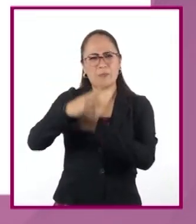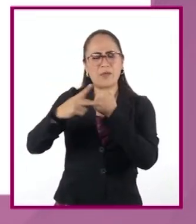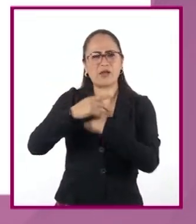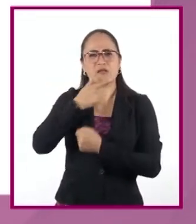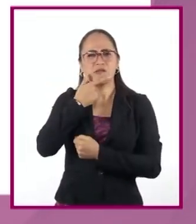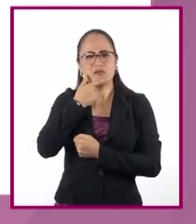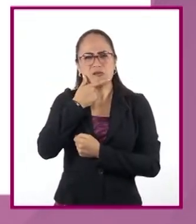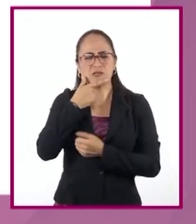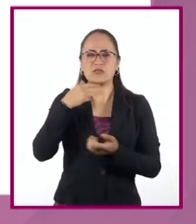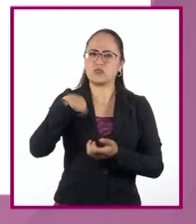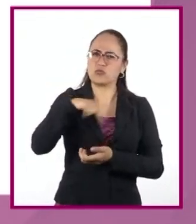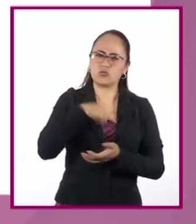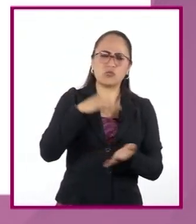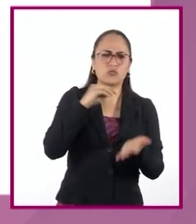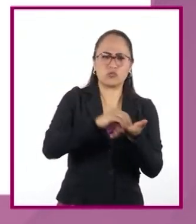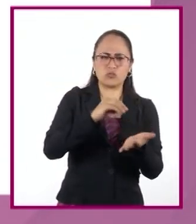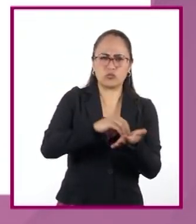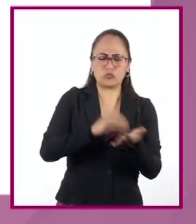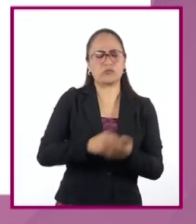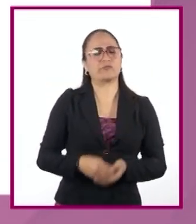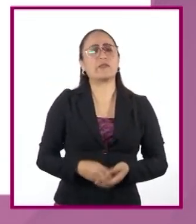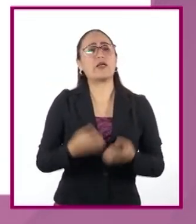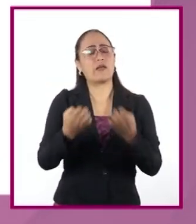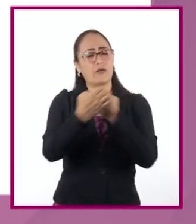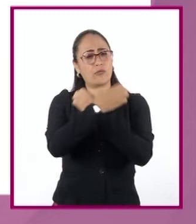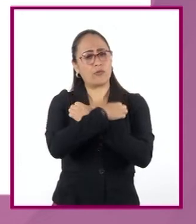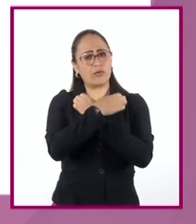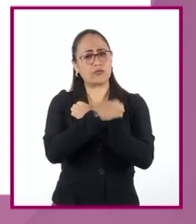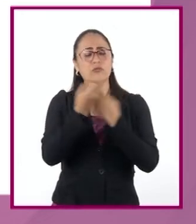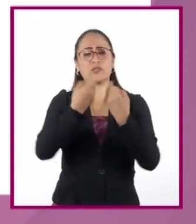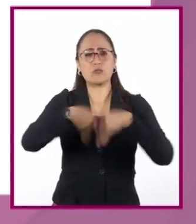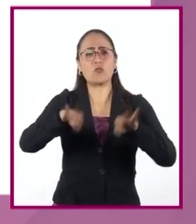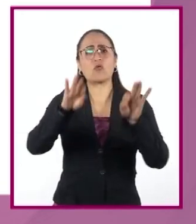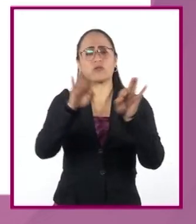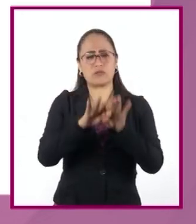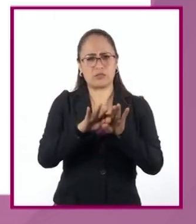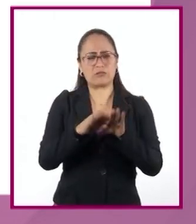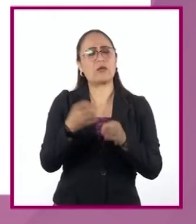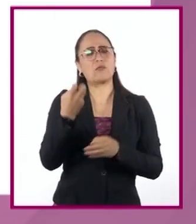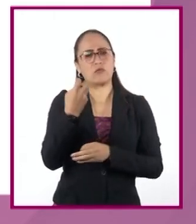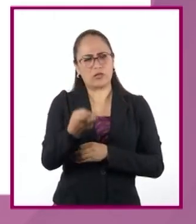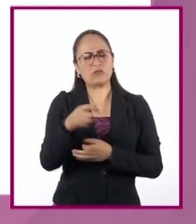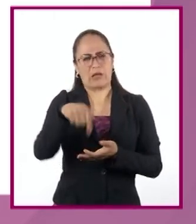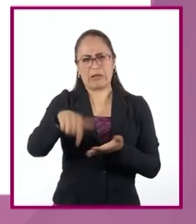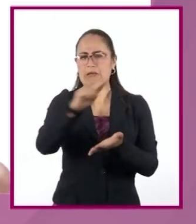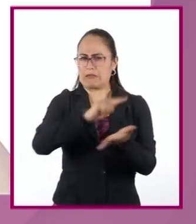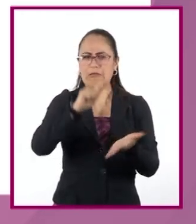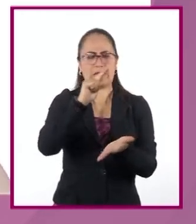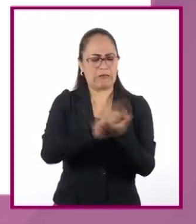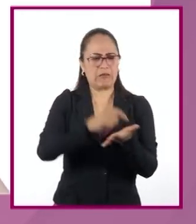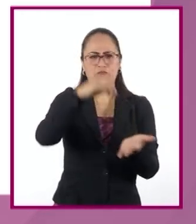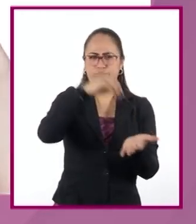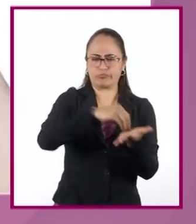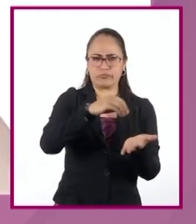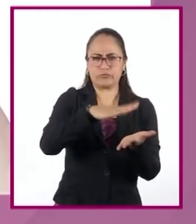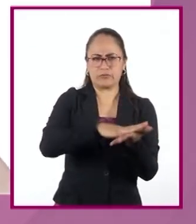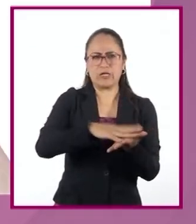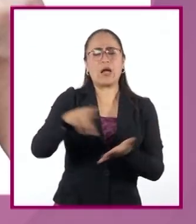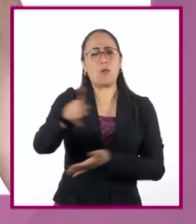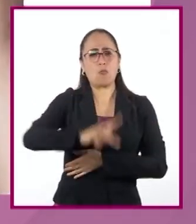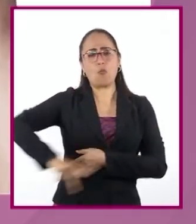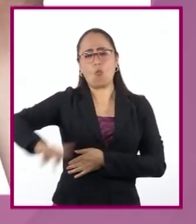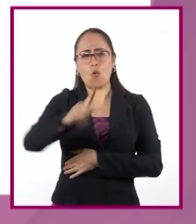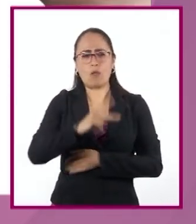educación es algo muy importante. Por eso, en Massachusetts, tenemos una ley que establece que en un pueblo con más de